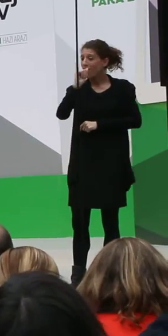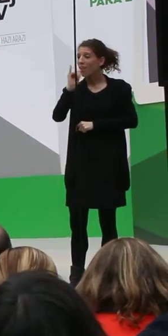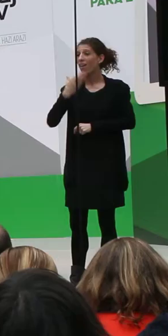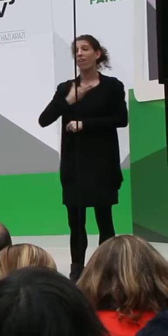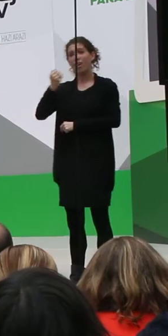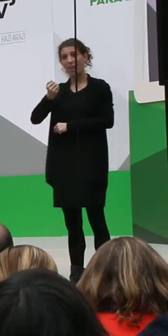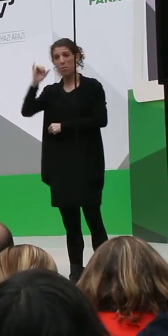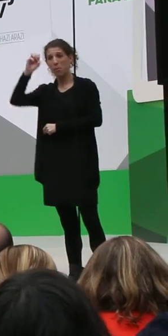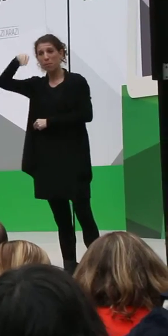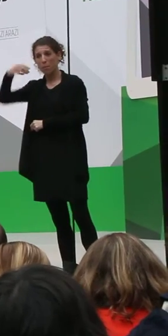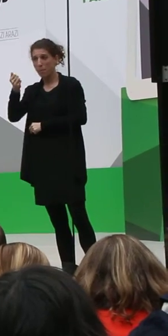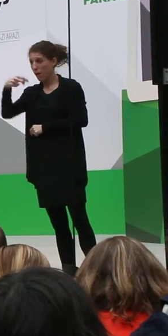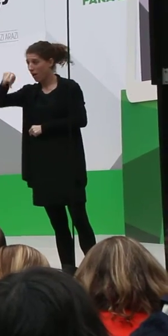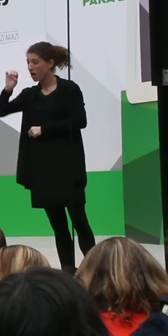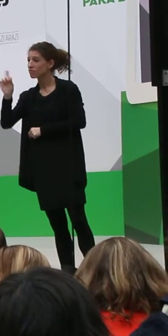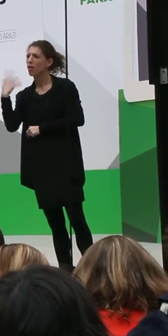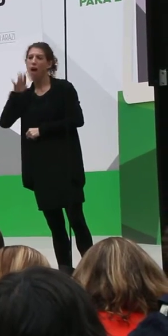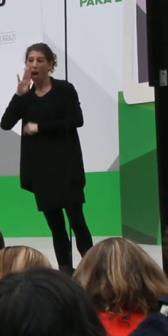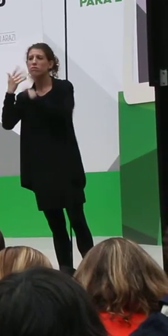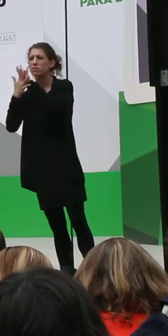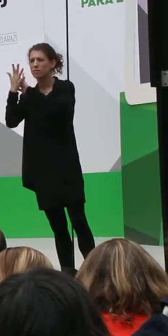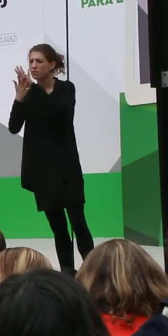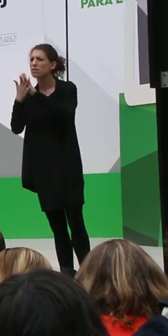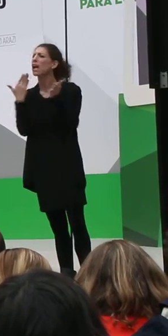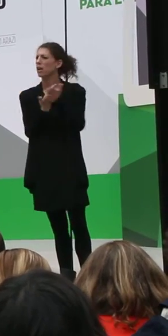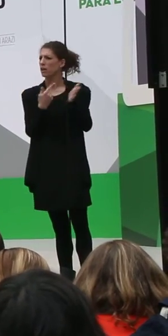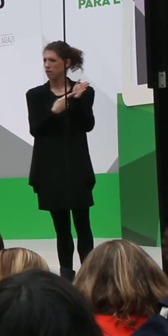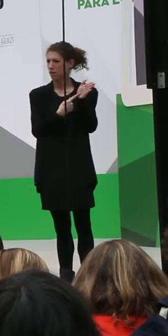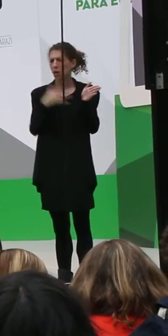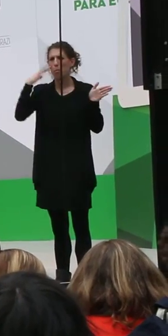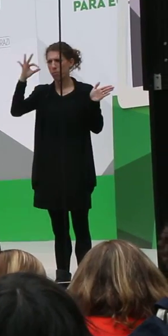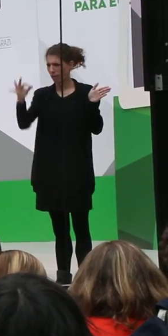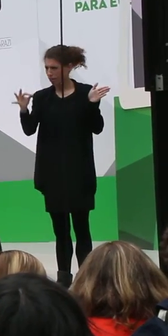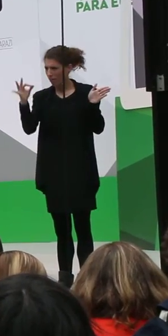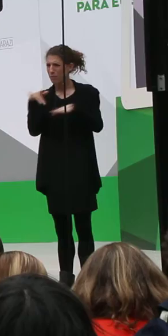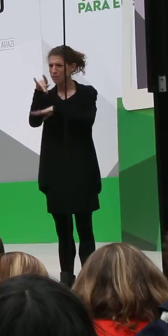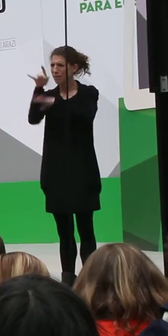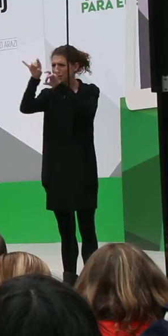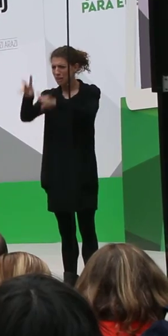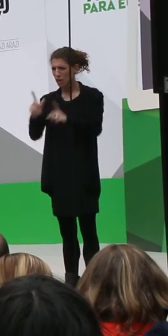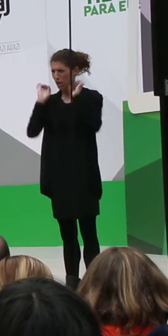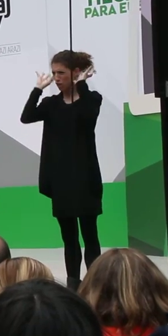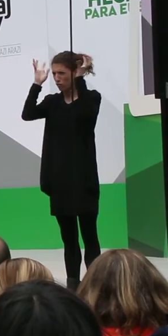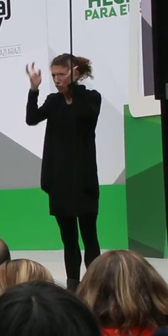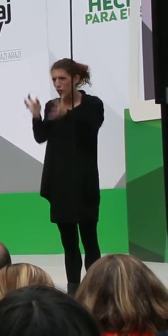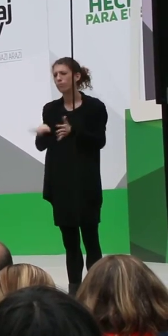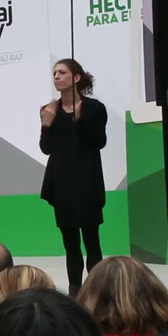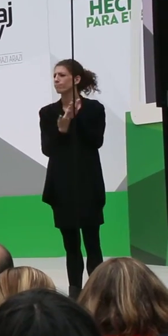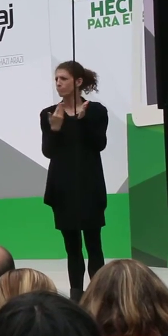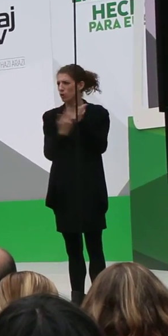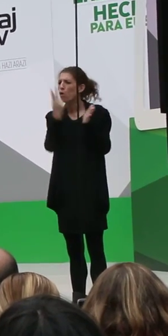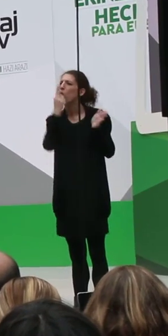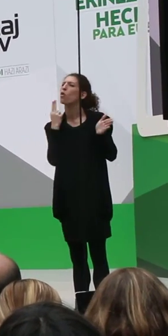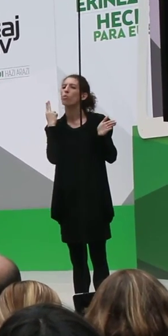con hechos. Compromiso, verdad, esfuerzo y hechos. Esta